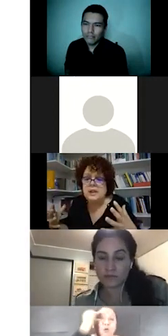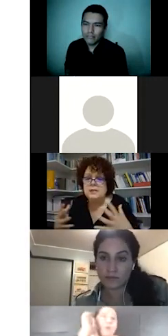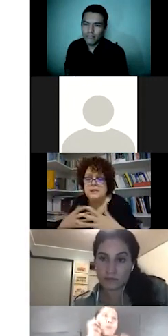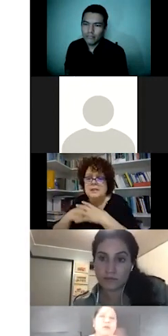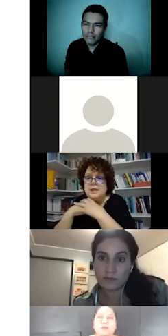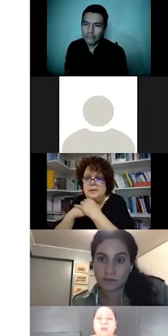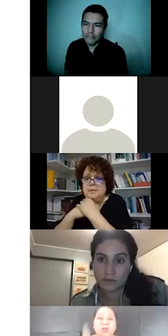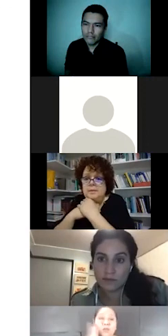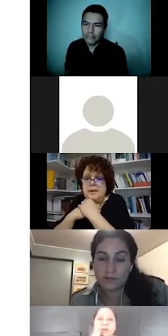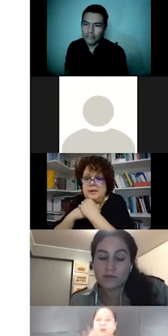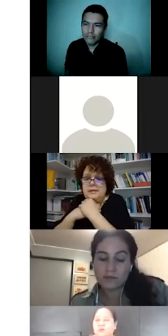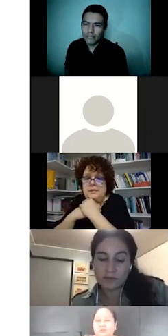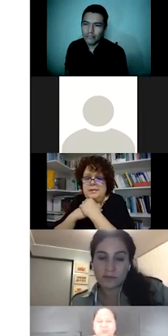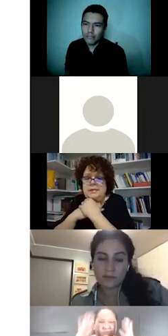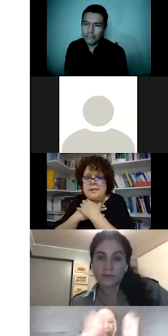con él es bastante